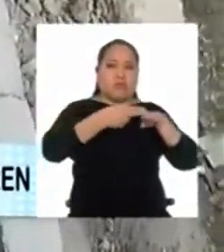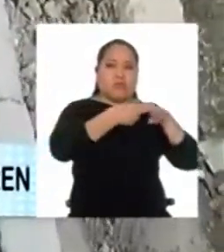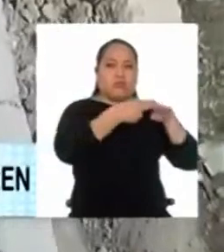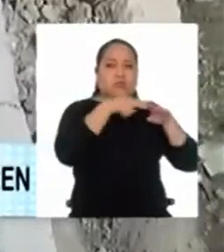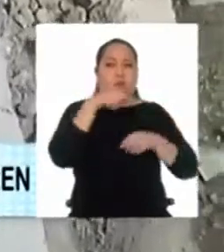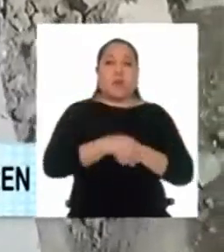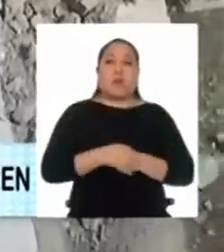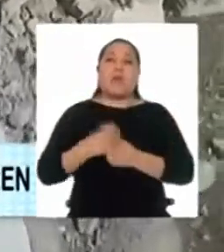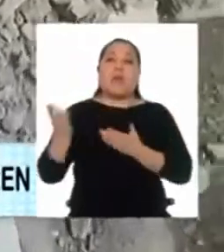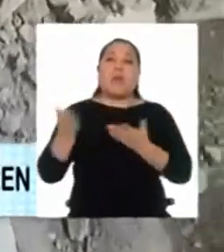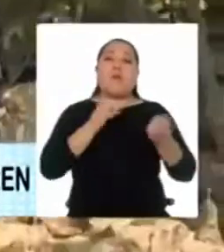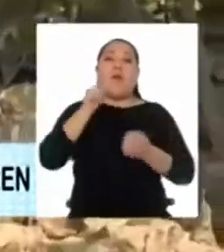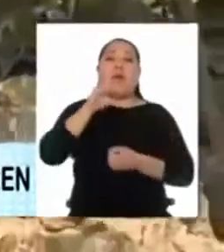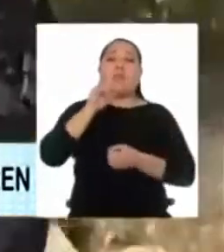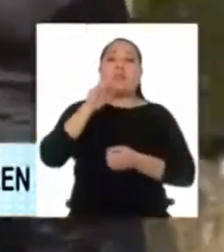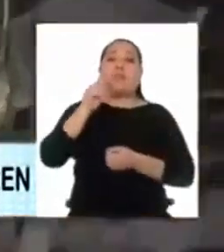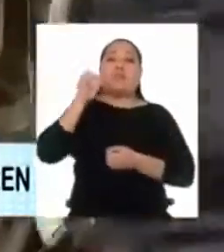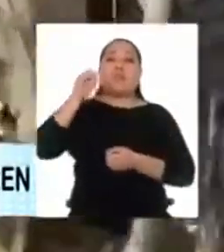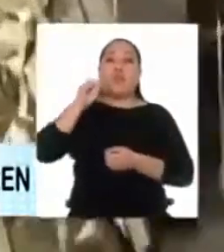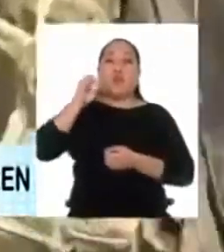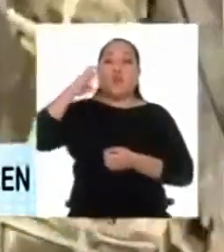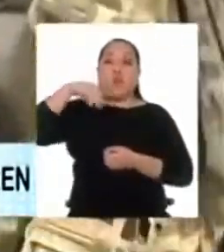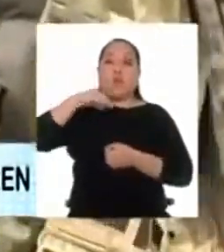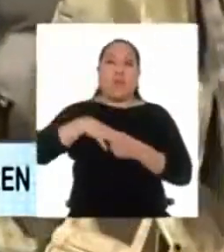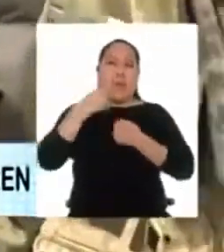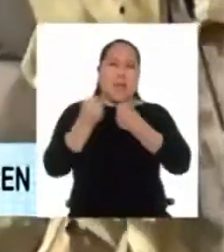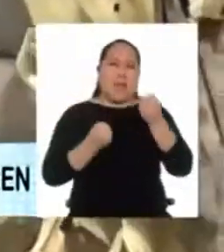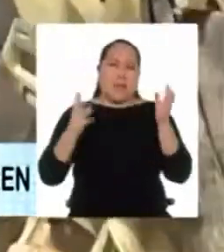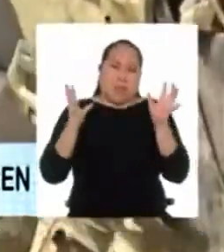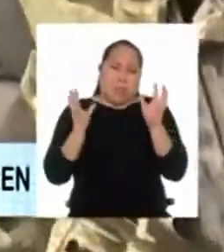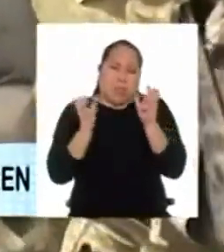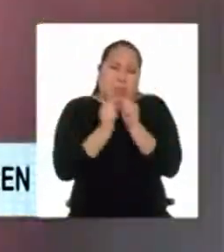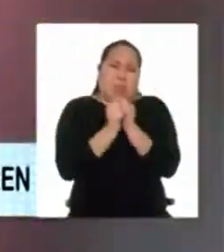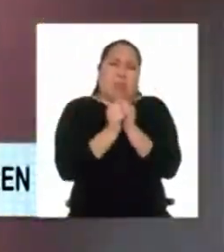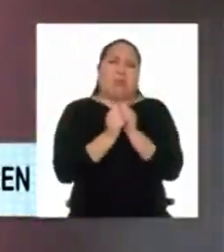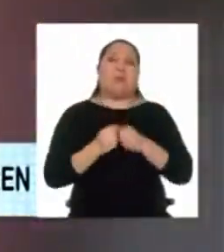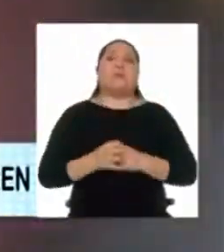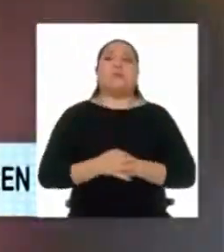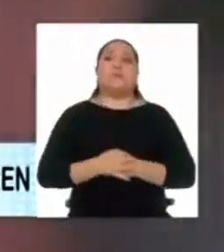muriático hacia el Callao. El vehículo quedó hecho chatarra.